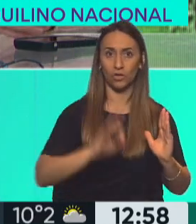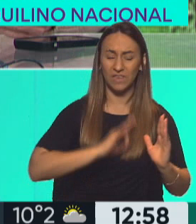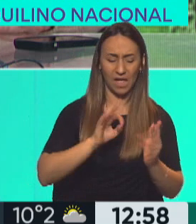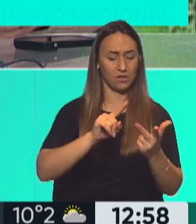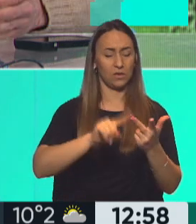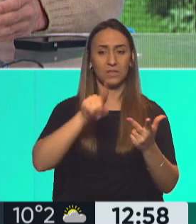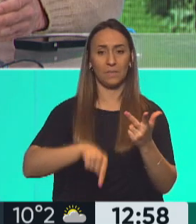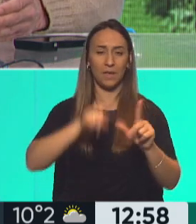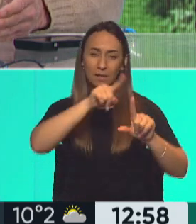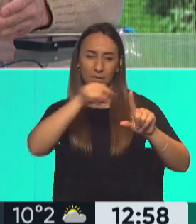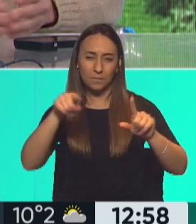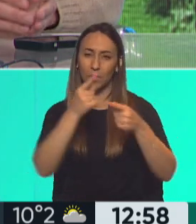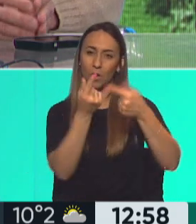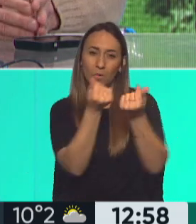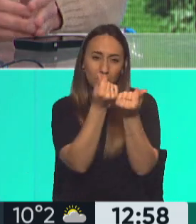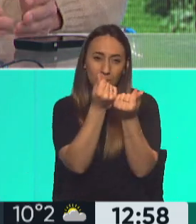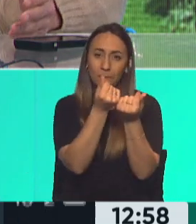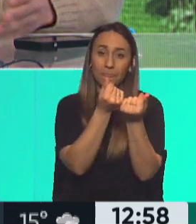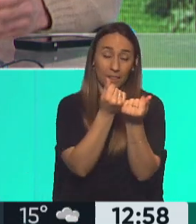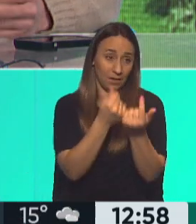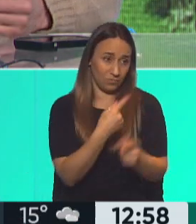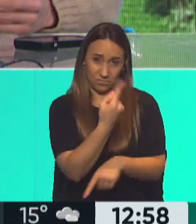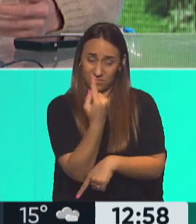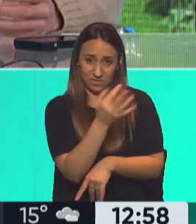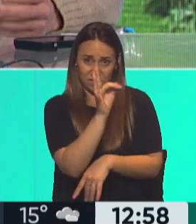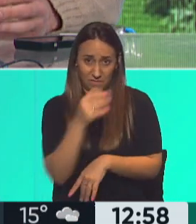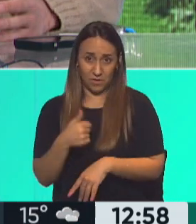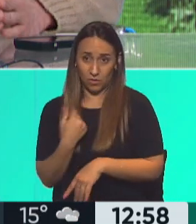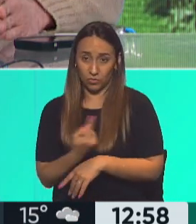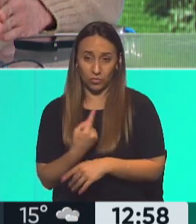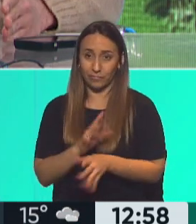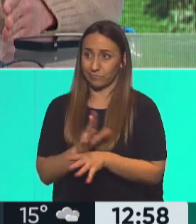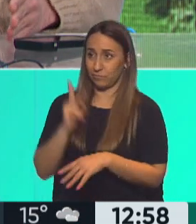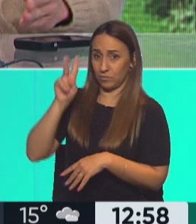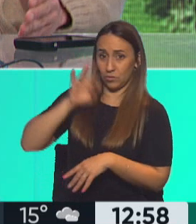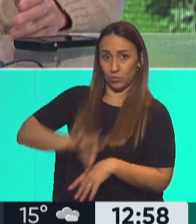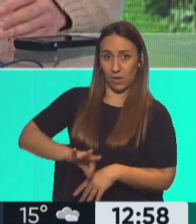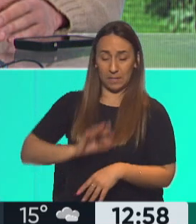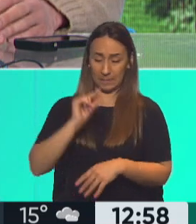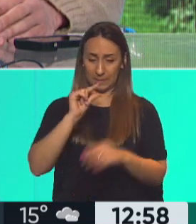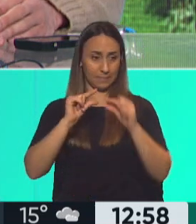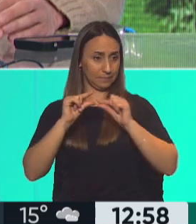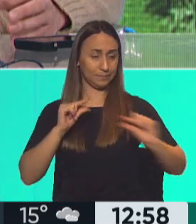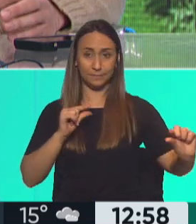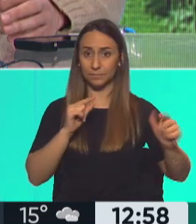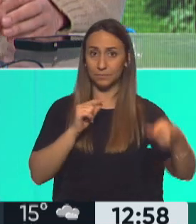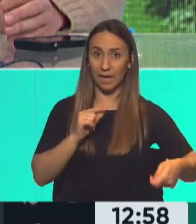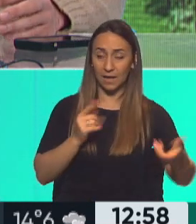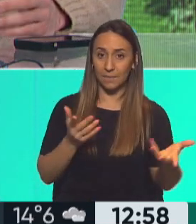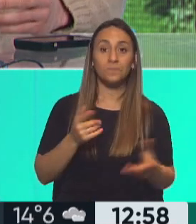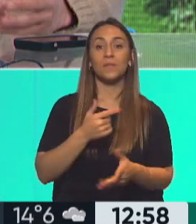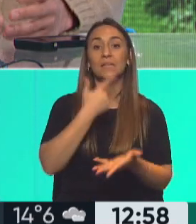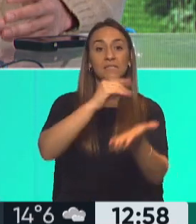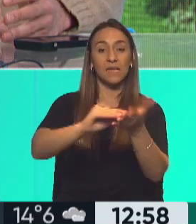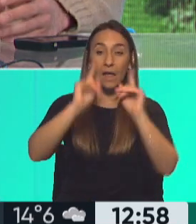acuerdo de parte, donde sabemos que somos un eslabón muy débil de esas partes. Entonces, en ese sentido, entendemos que el Senado, una vez que nos escuchó, que